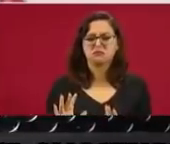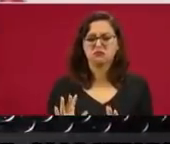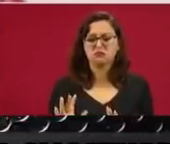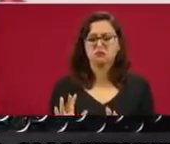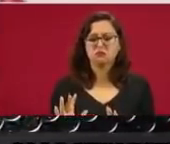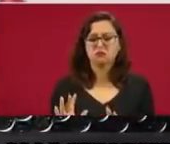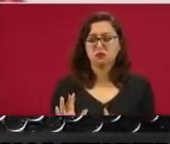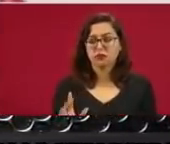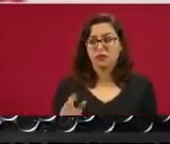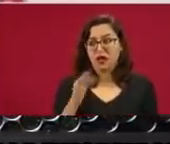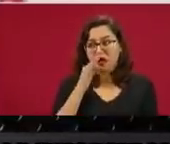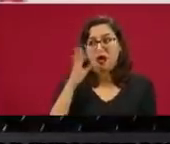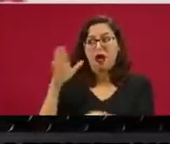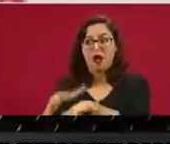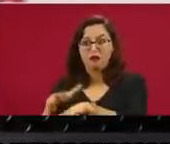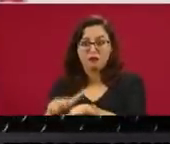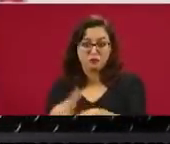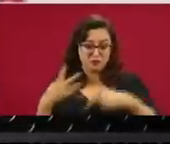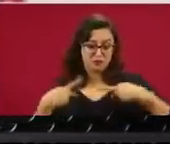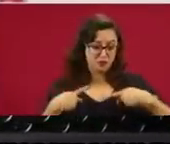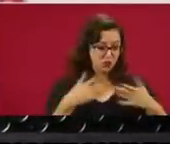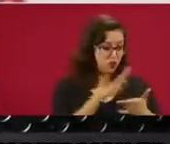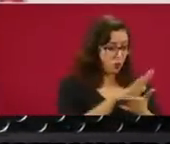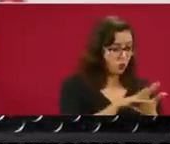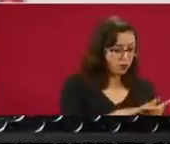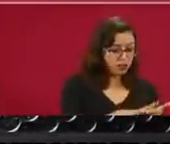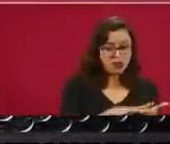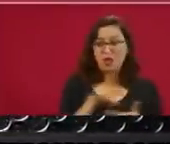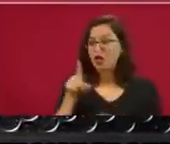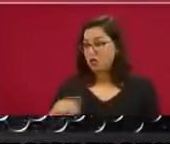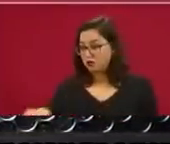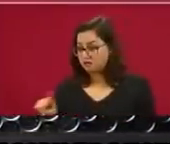para la gente más humilde como para ellos,